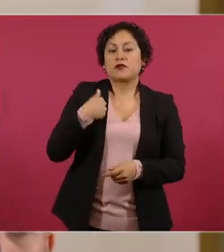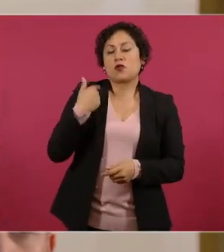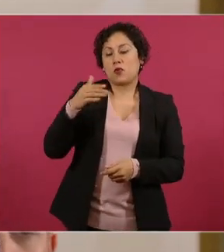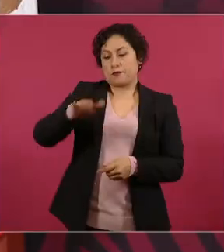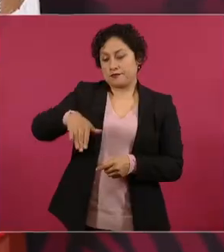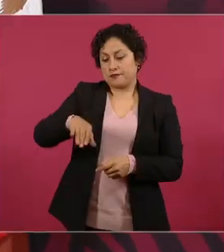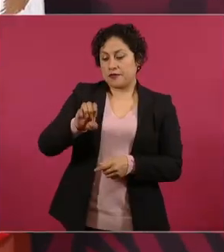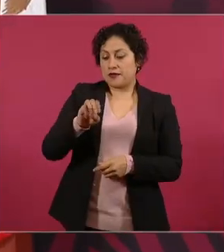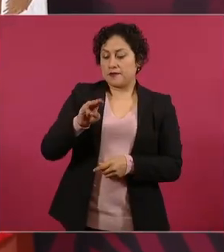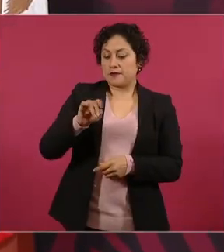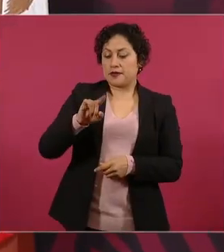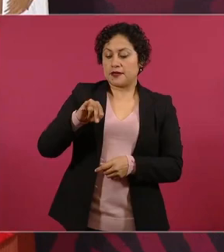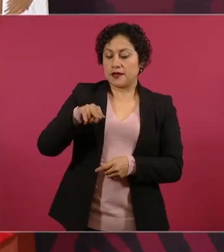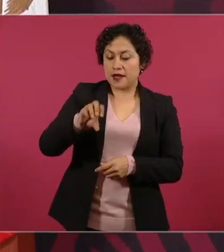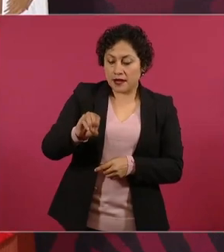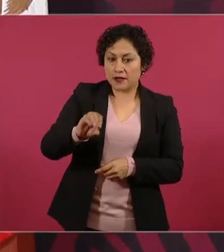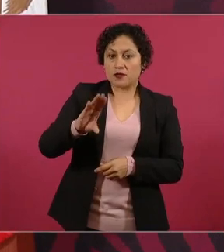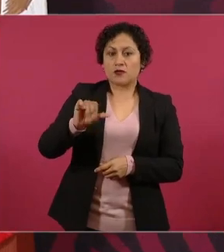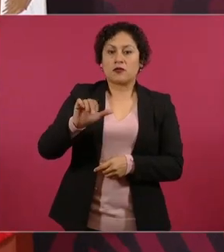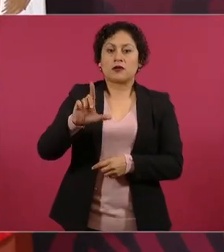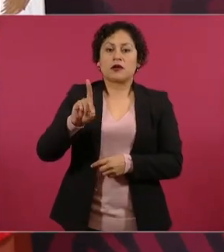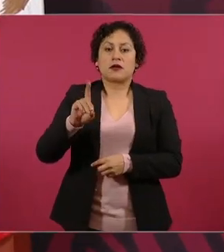Emiliano Calderón, que es el